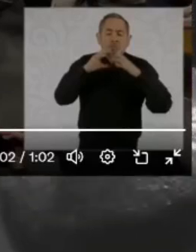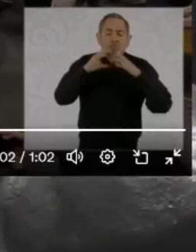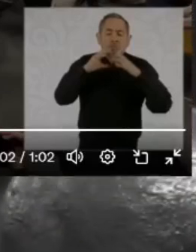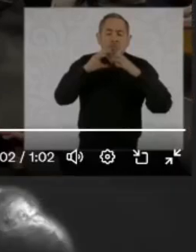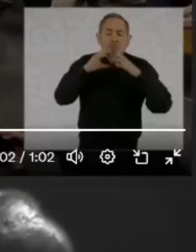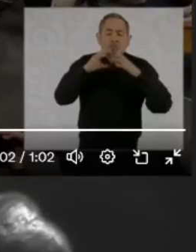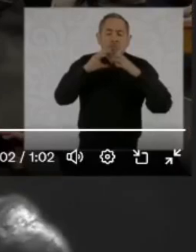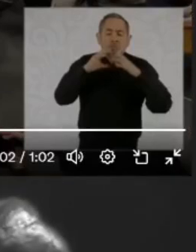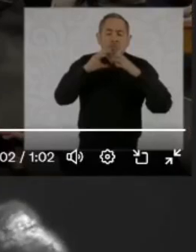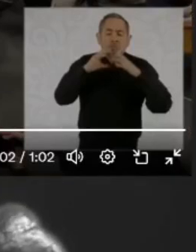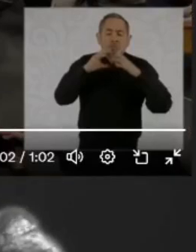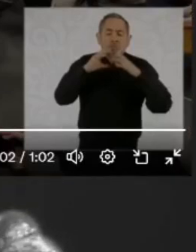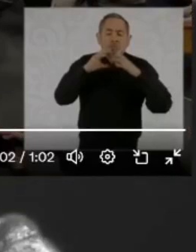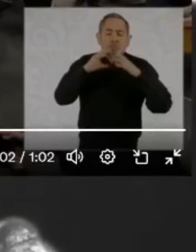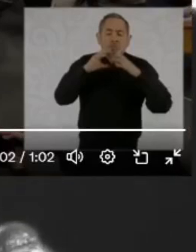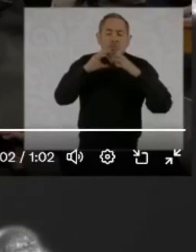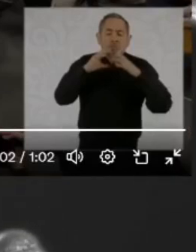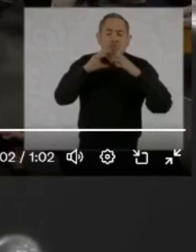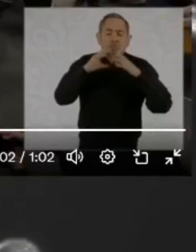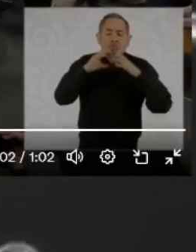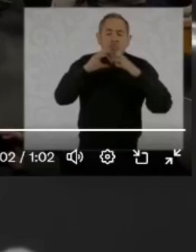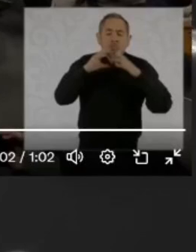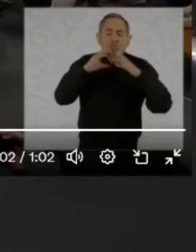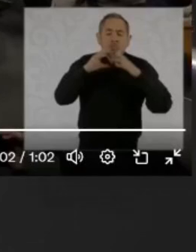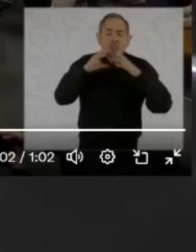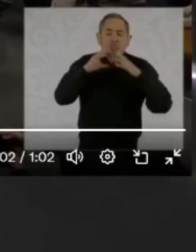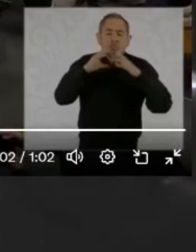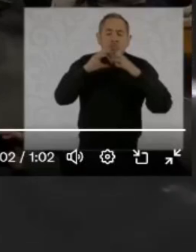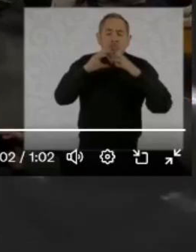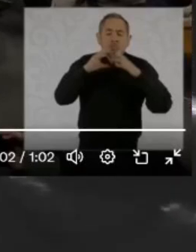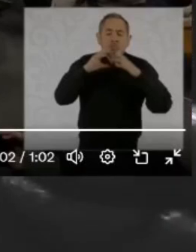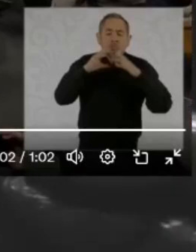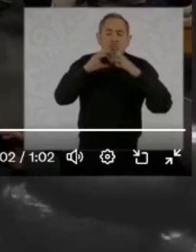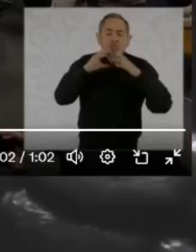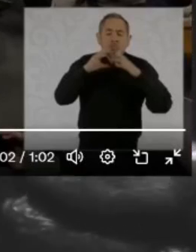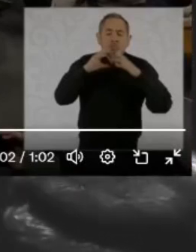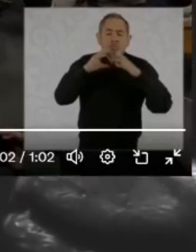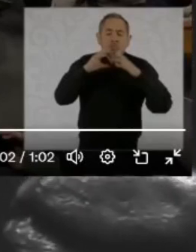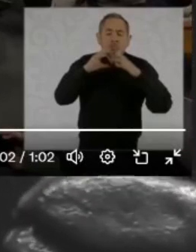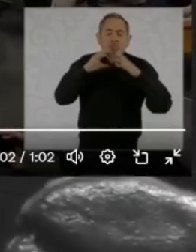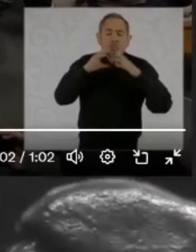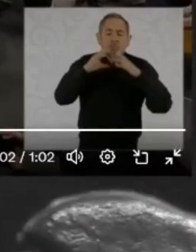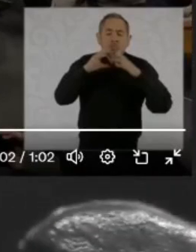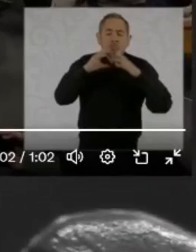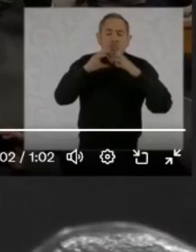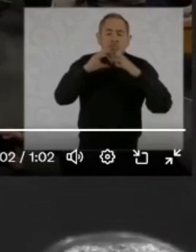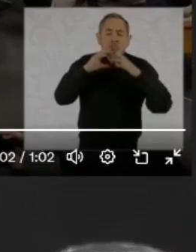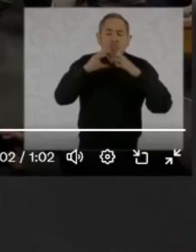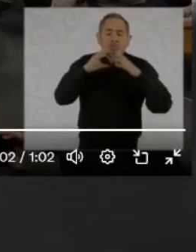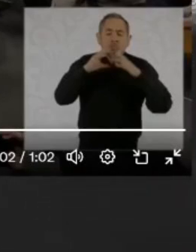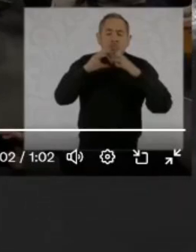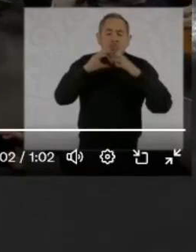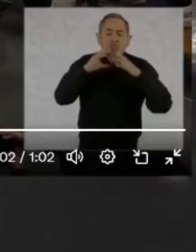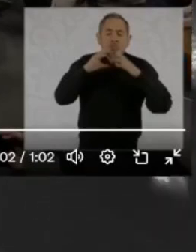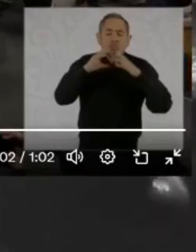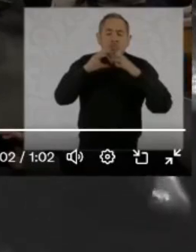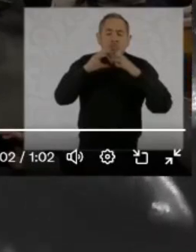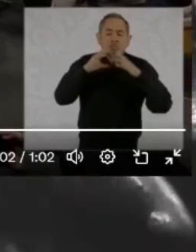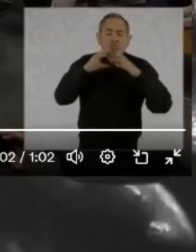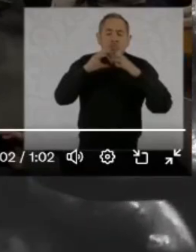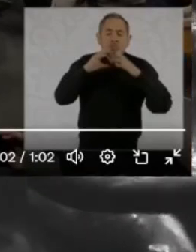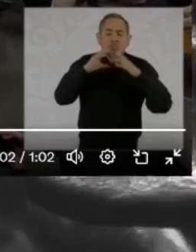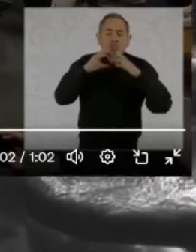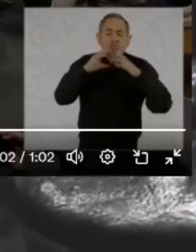lo que nos pide la narrativa de la oposición. Tú hablas de la oposición, nos dice, ustedes hablan de lo que es la